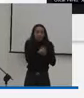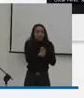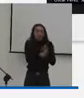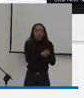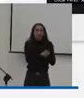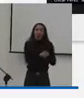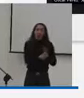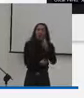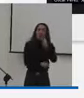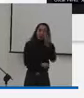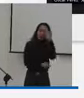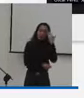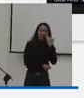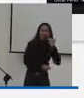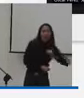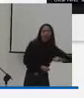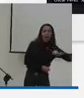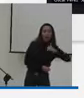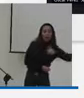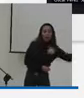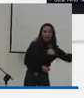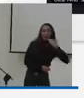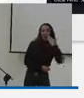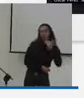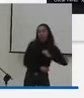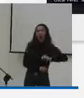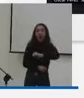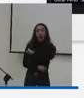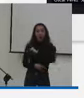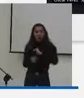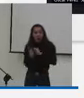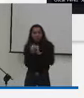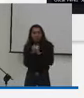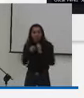las niñas, jóvenes y mujeres que deben luchar en medio de...